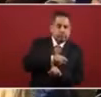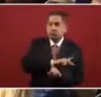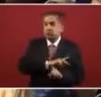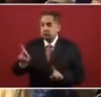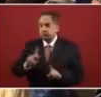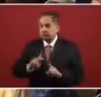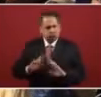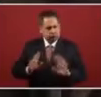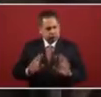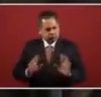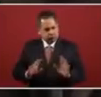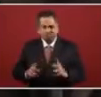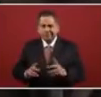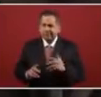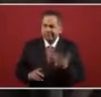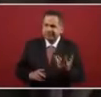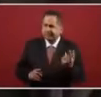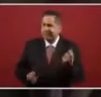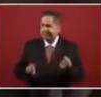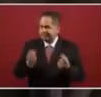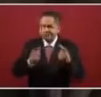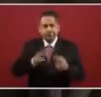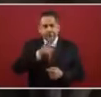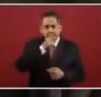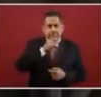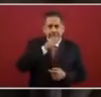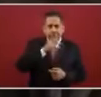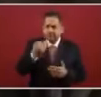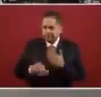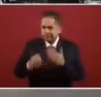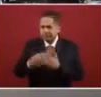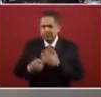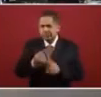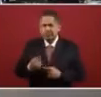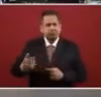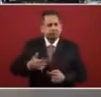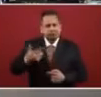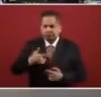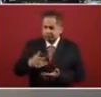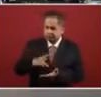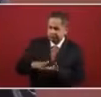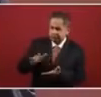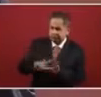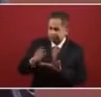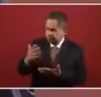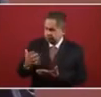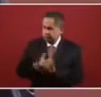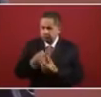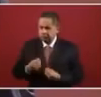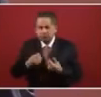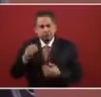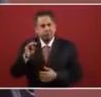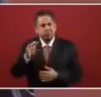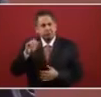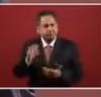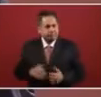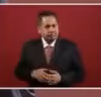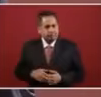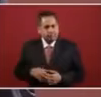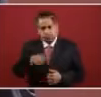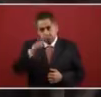se trata de generalizar, pero sí hablan los papás de que les falta a los chicos incentivos para ganarse esa beca. Usted lo